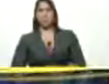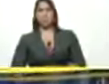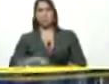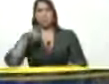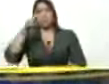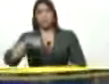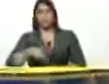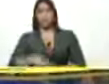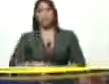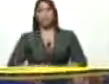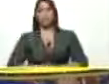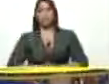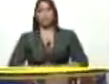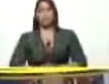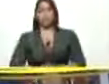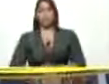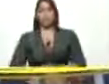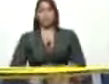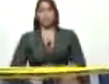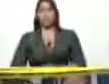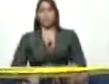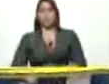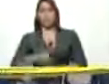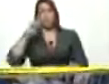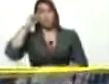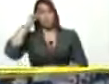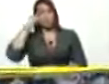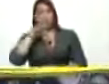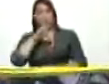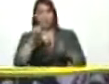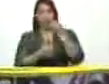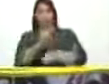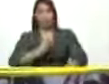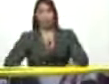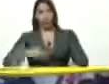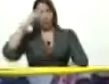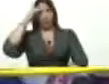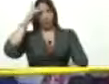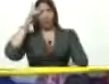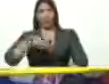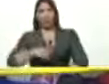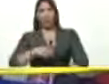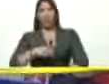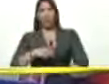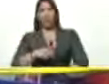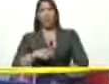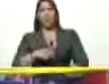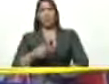También me recordaba la vicepresidenta el tema del Cestatique.